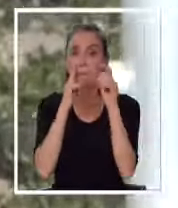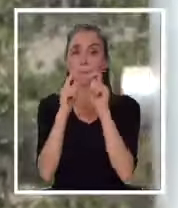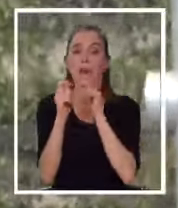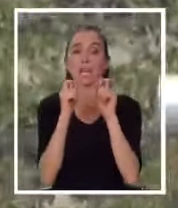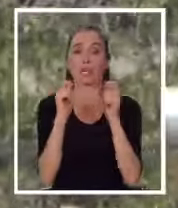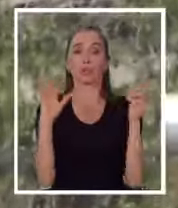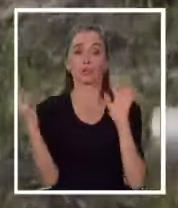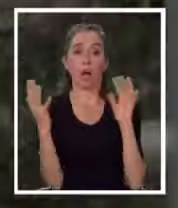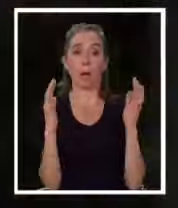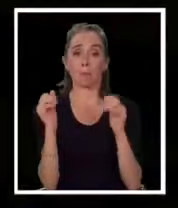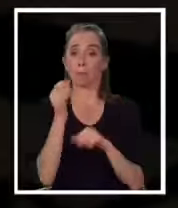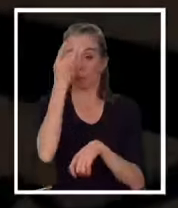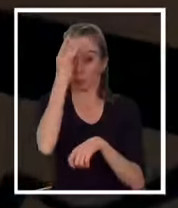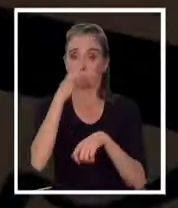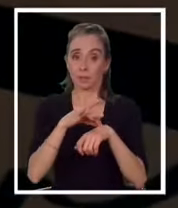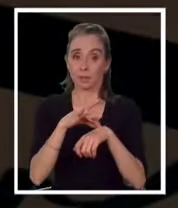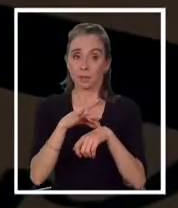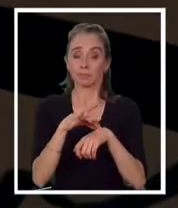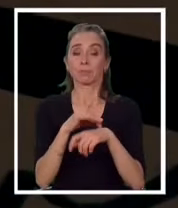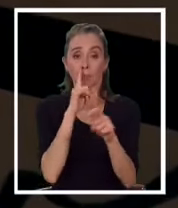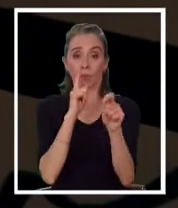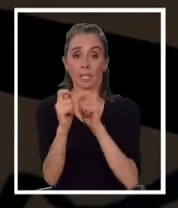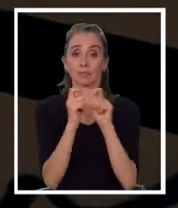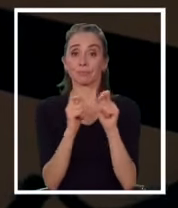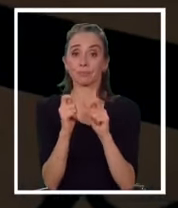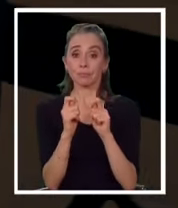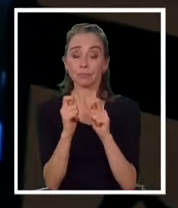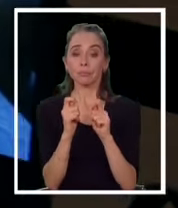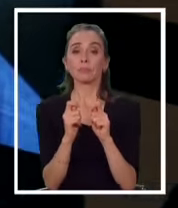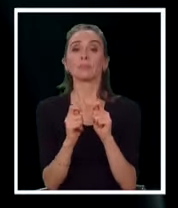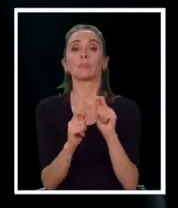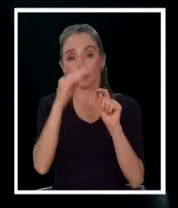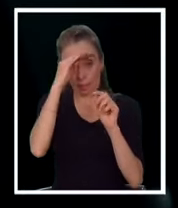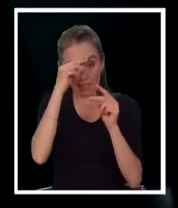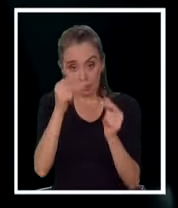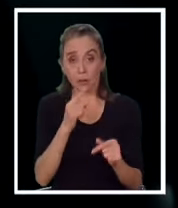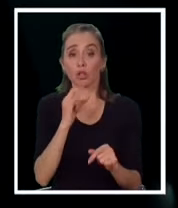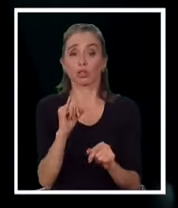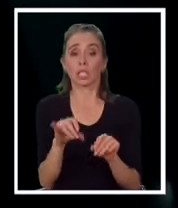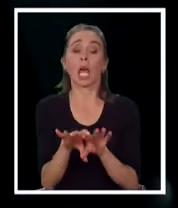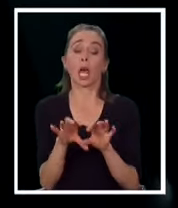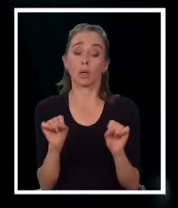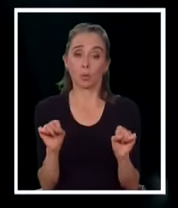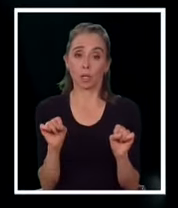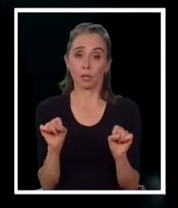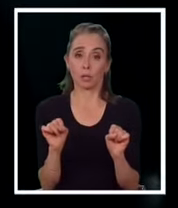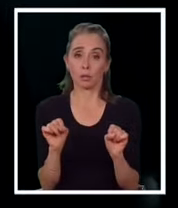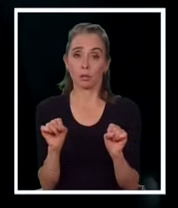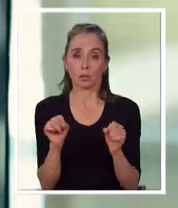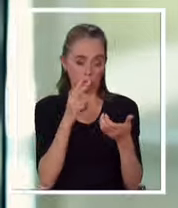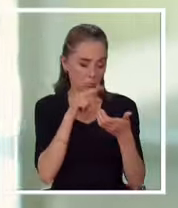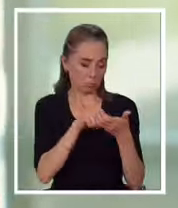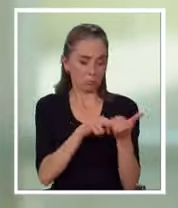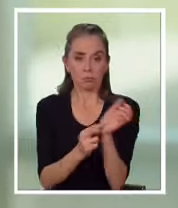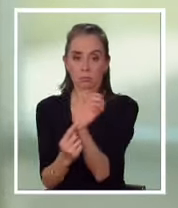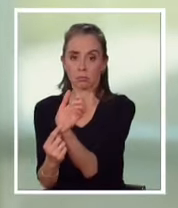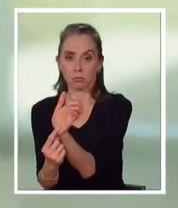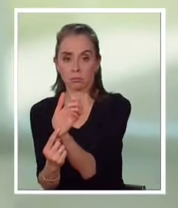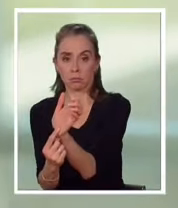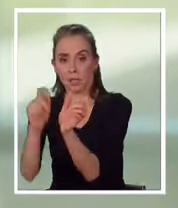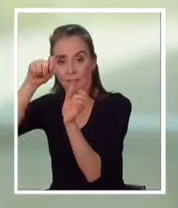para el medio ambiente y la salud. Un potencial riesgo con el que concuerdan algunos expertos que, como ya sabemos, analizan los antecedentes que